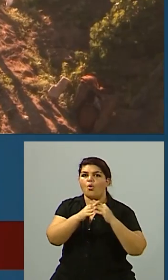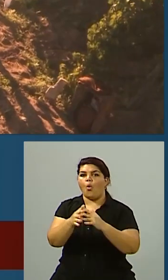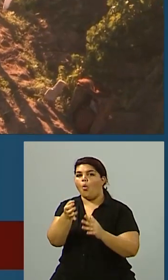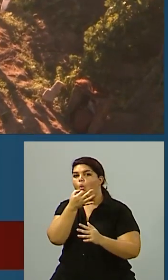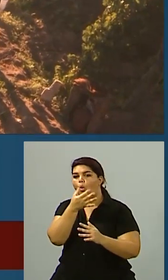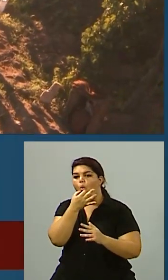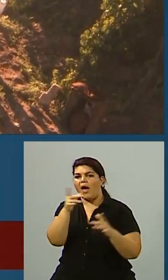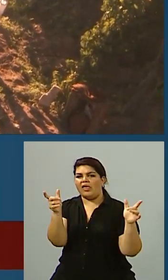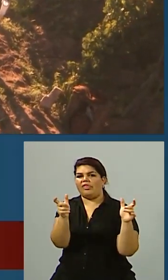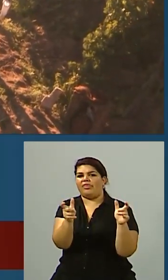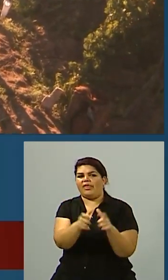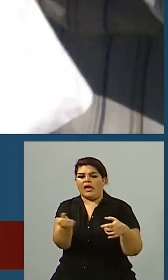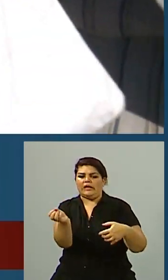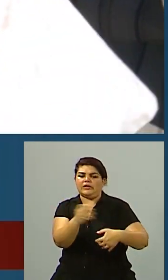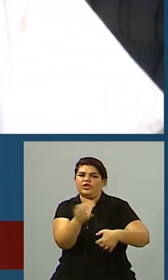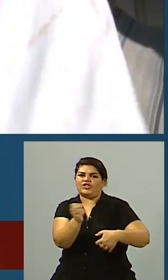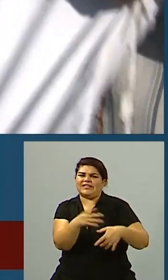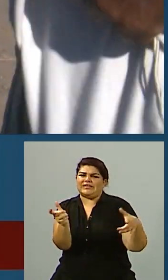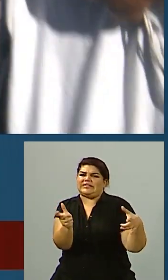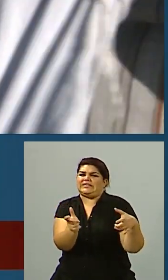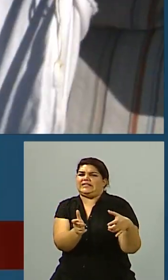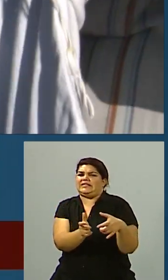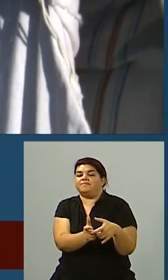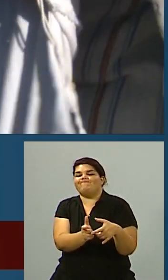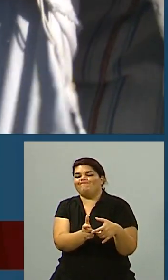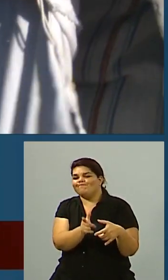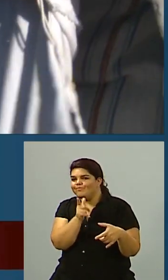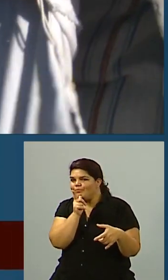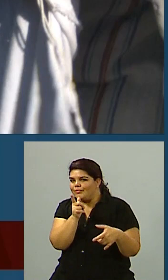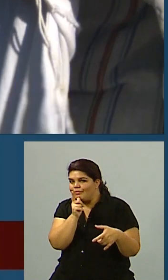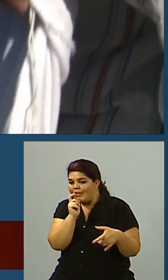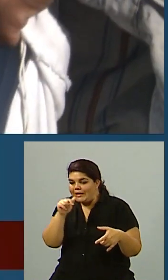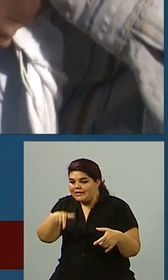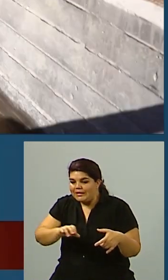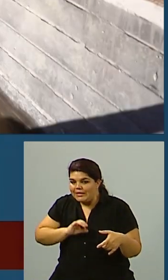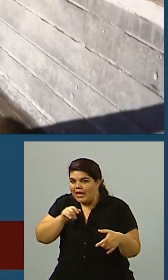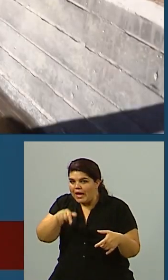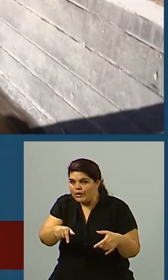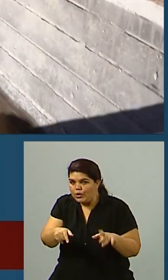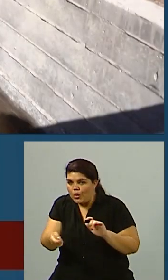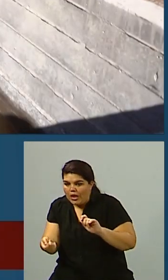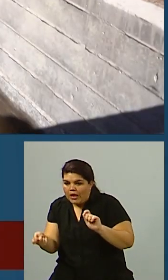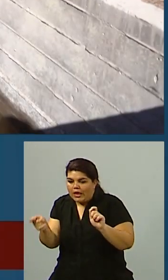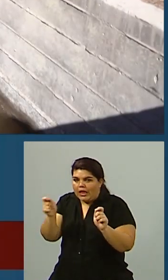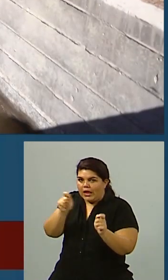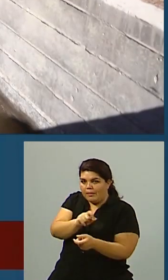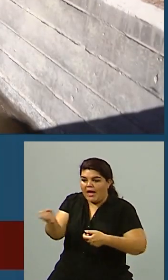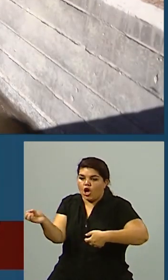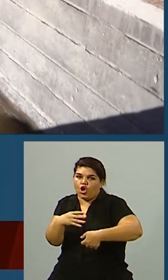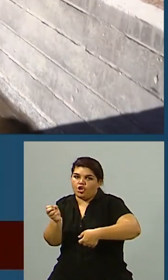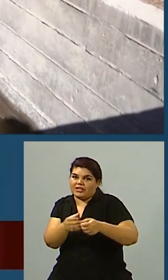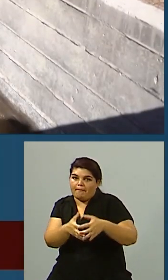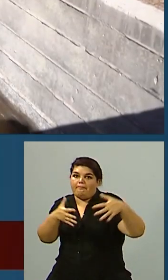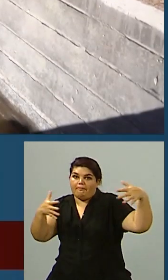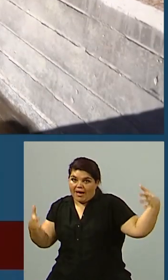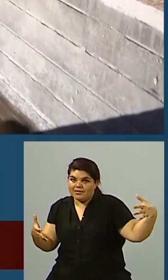Se esperaba y se esperó y parece que va a ser así, que este año esto se revierte de alguna manera un poco, pero sin duda que